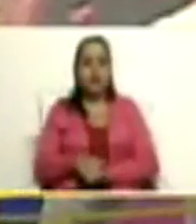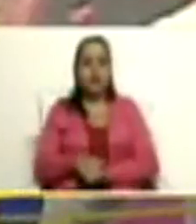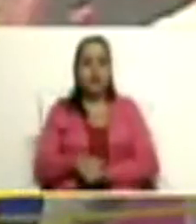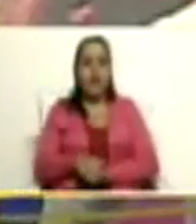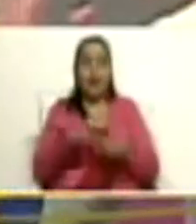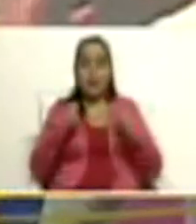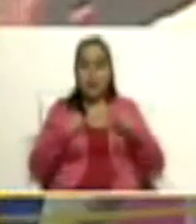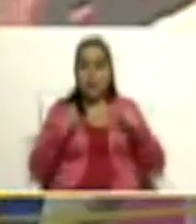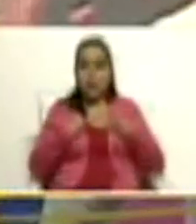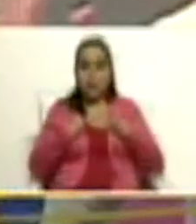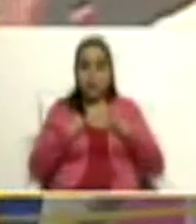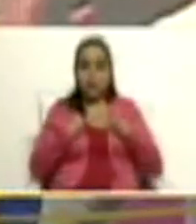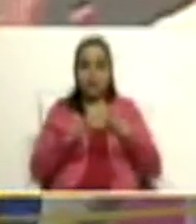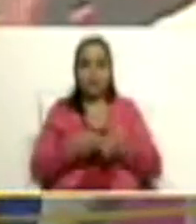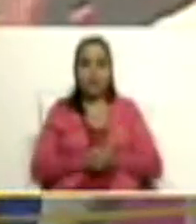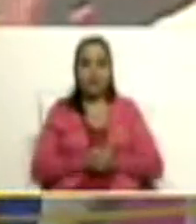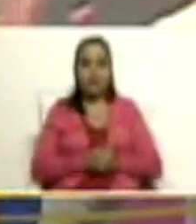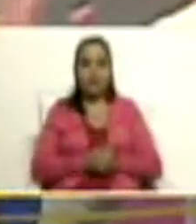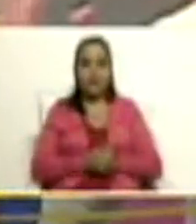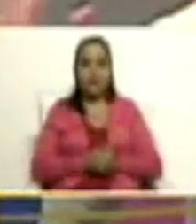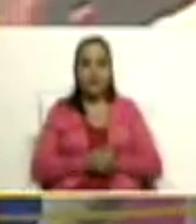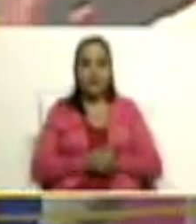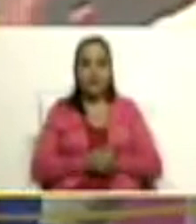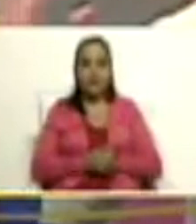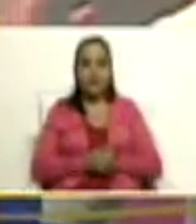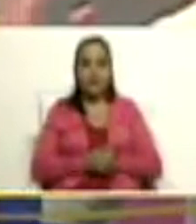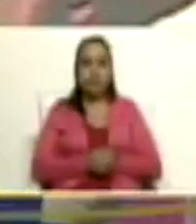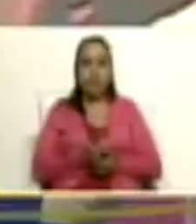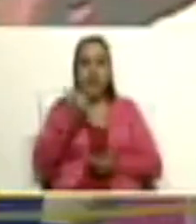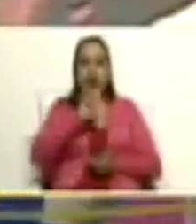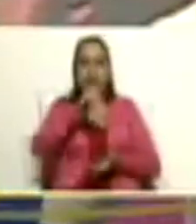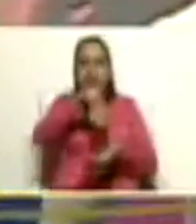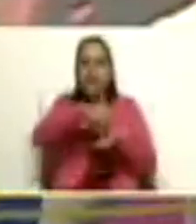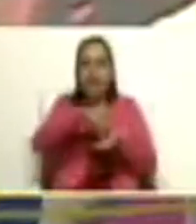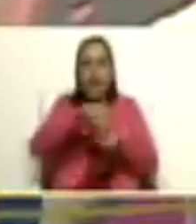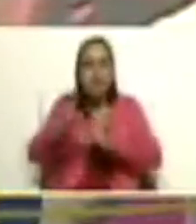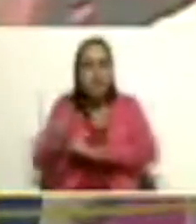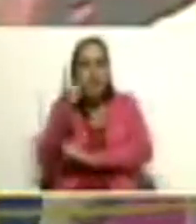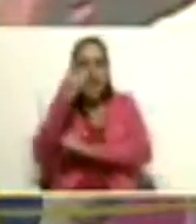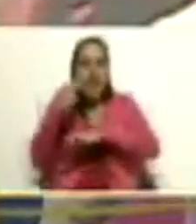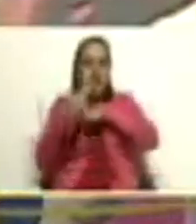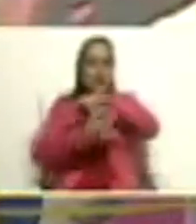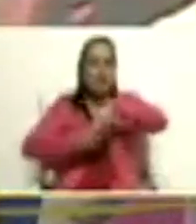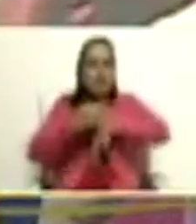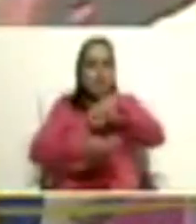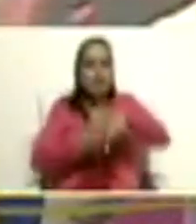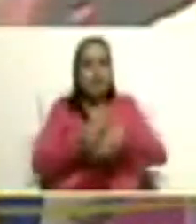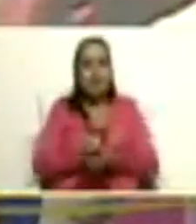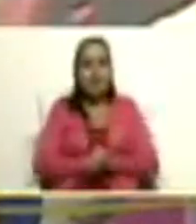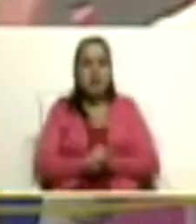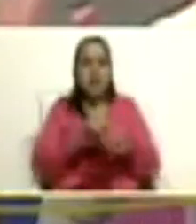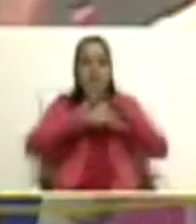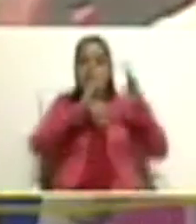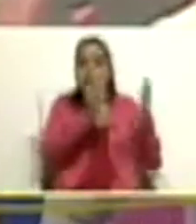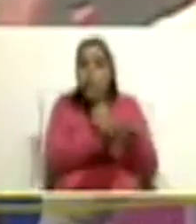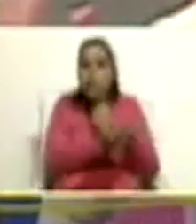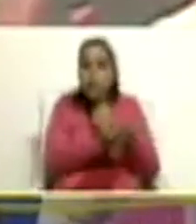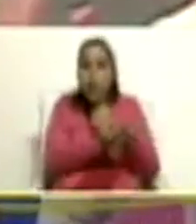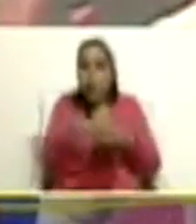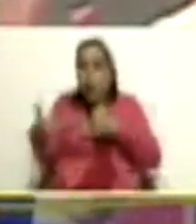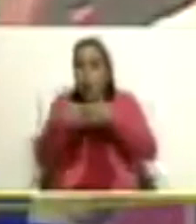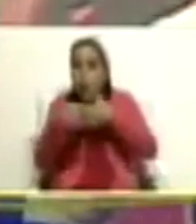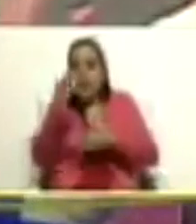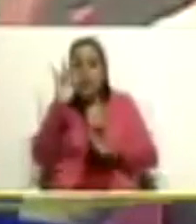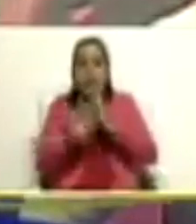vivió y fue protagonista de la primera rebelión mundial contra el